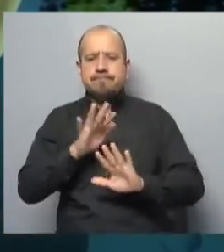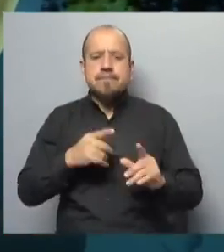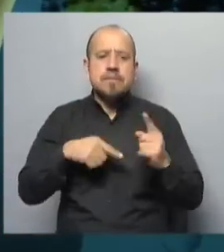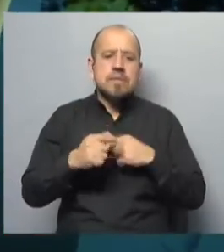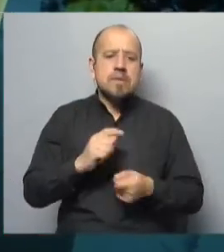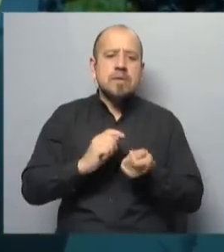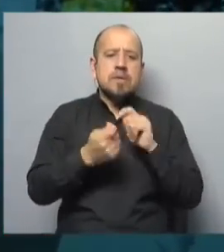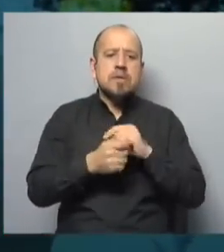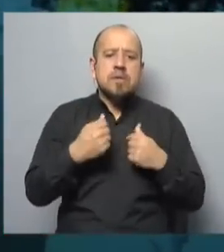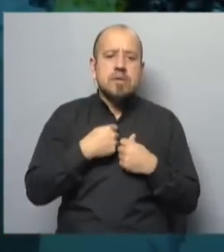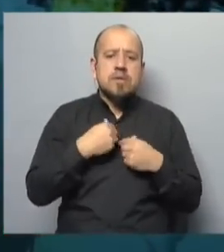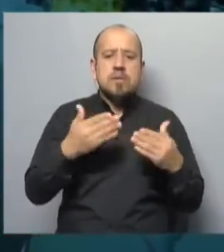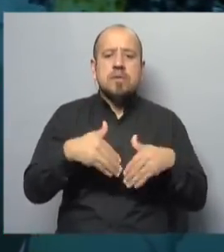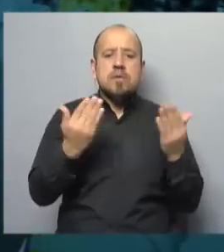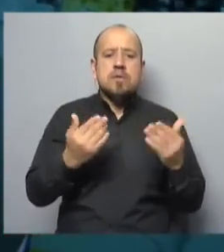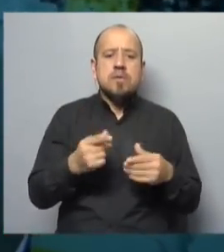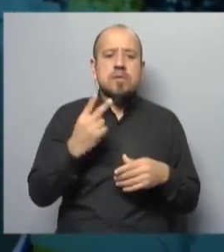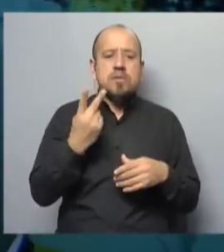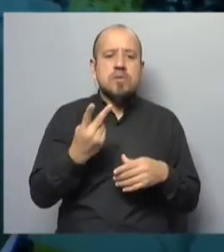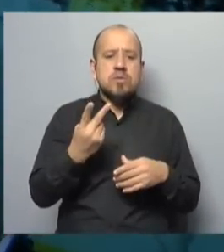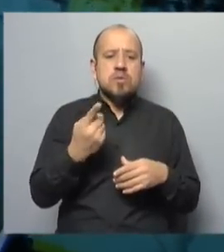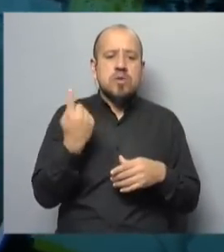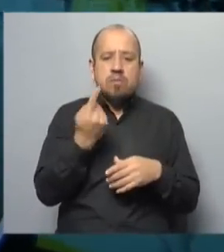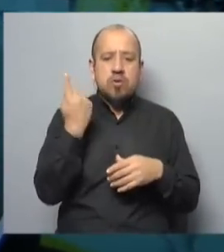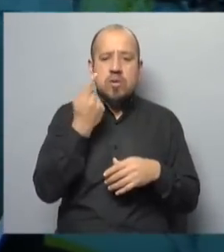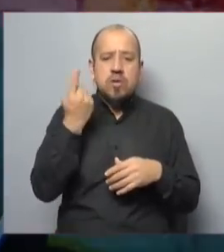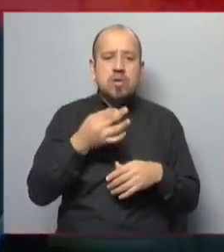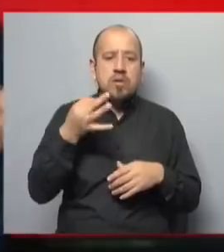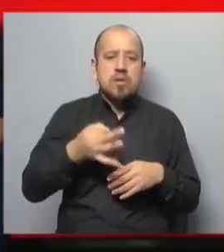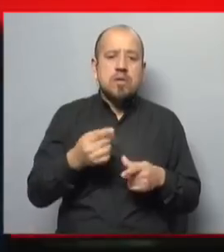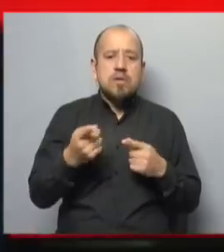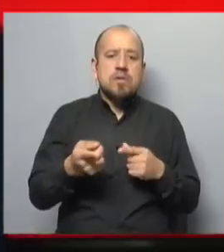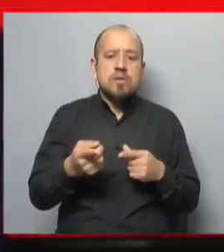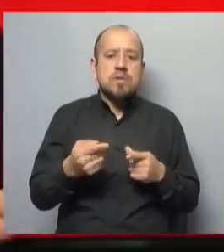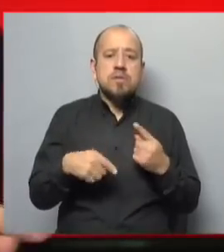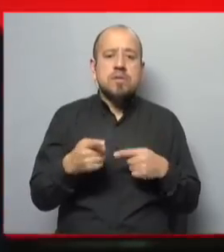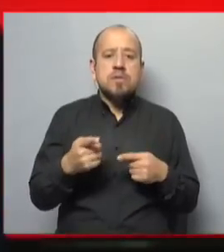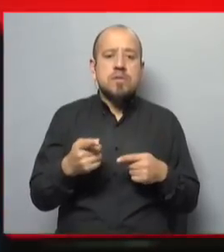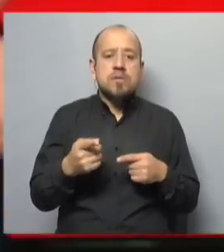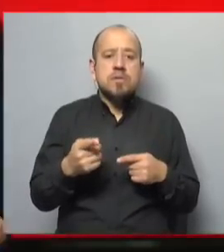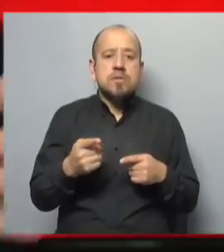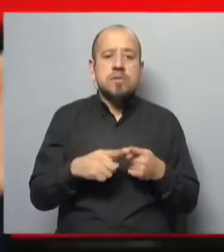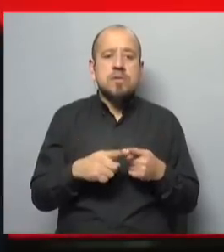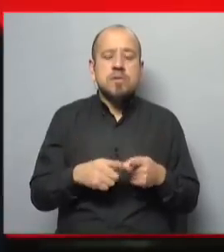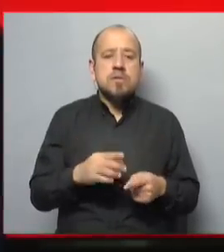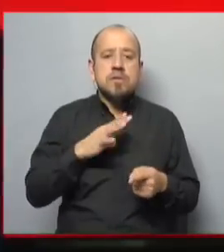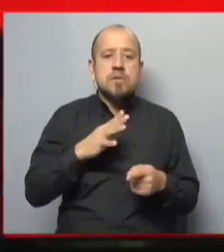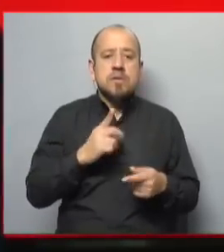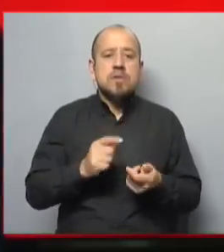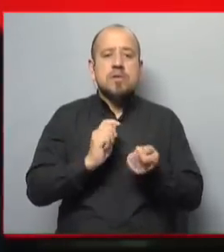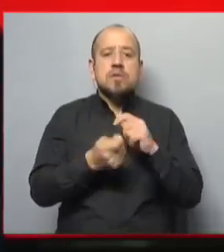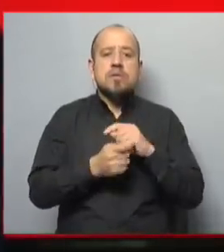alma me tocó ser campeón de dos torneo especial justo de casualidad otra vez en que fueron una rueda viste porque hay que cambiarla